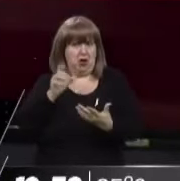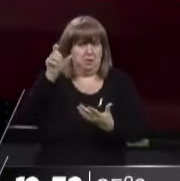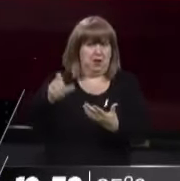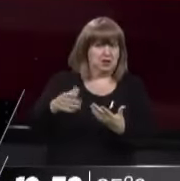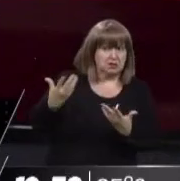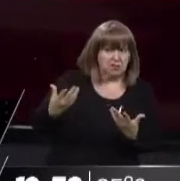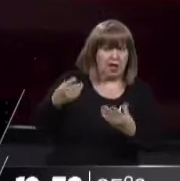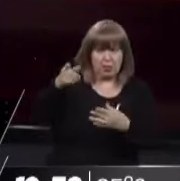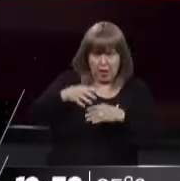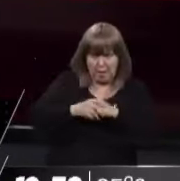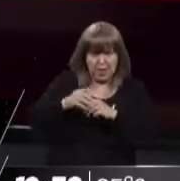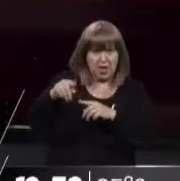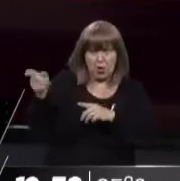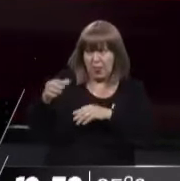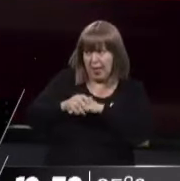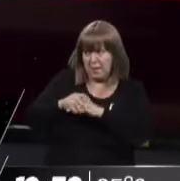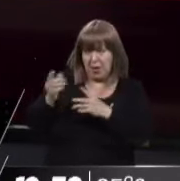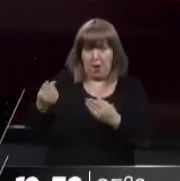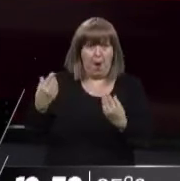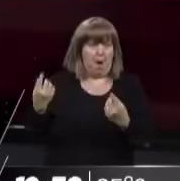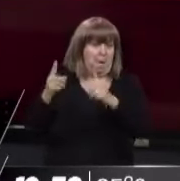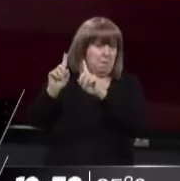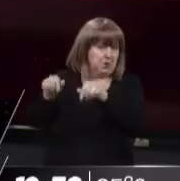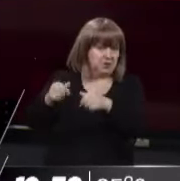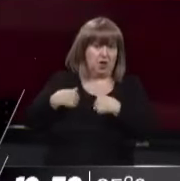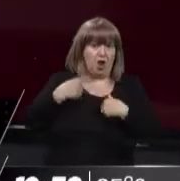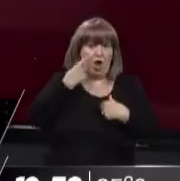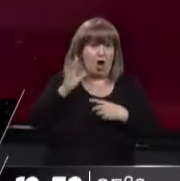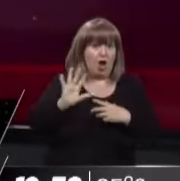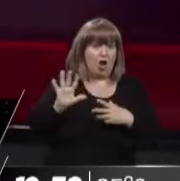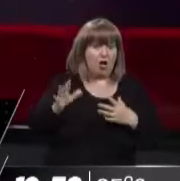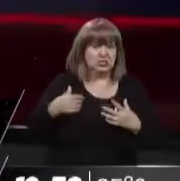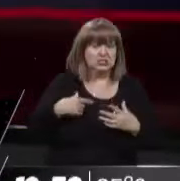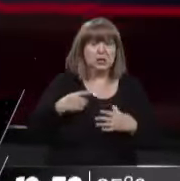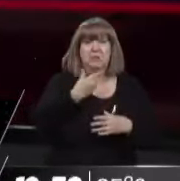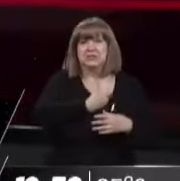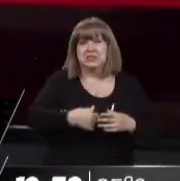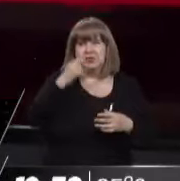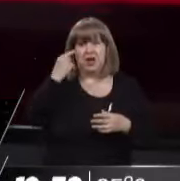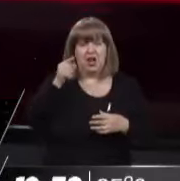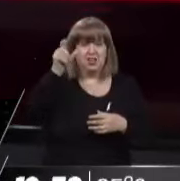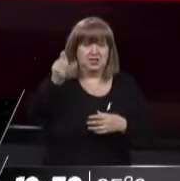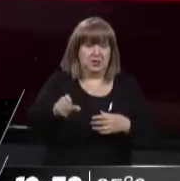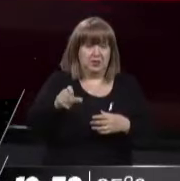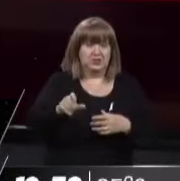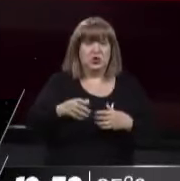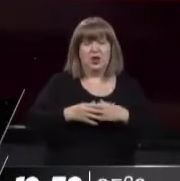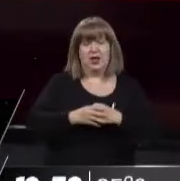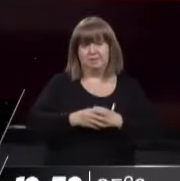que dice tener un nexo muy directo con el presidente de la Nación, o sea, deslinda todo tipo de responsabilidad